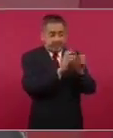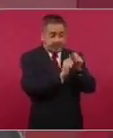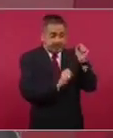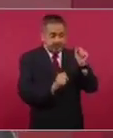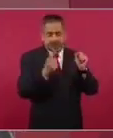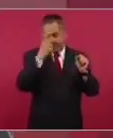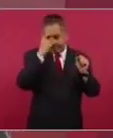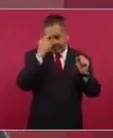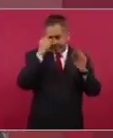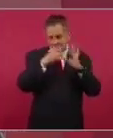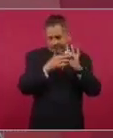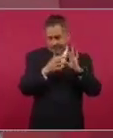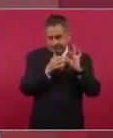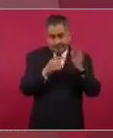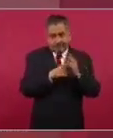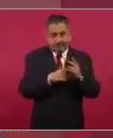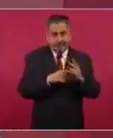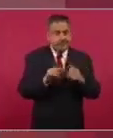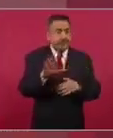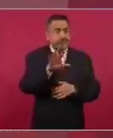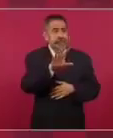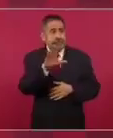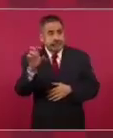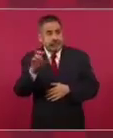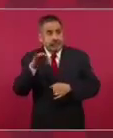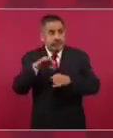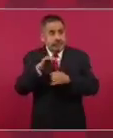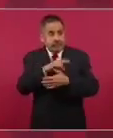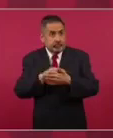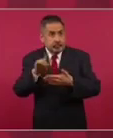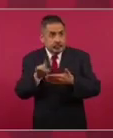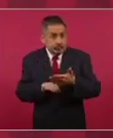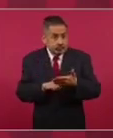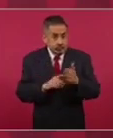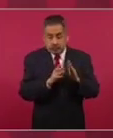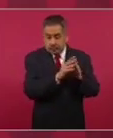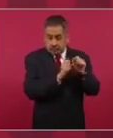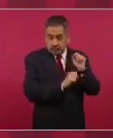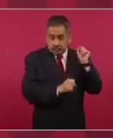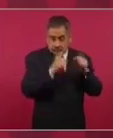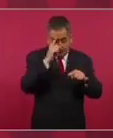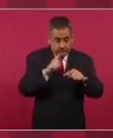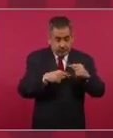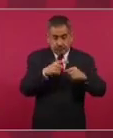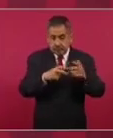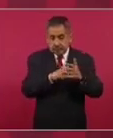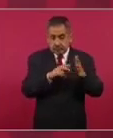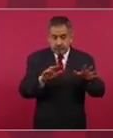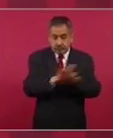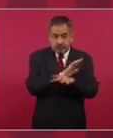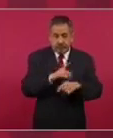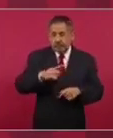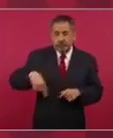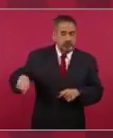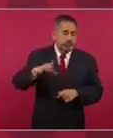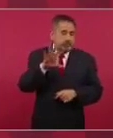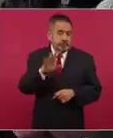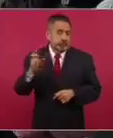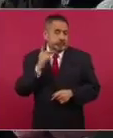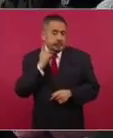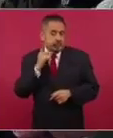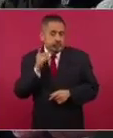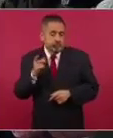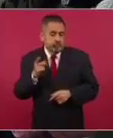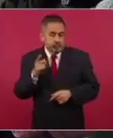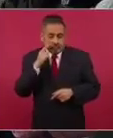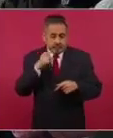visto que de 500 votos, de 500 legisladores,